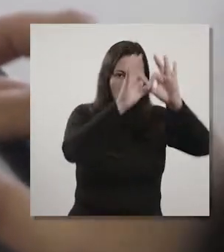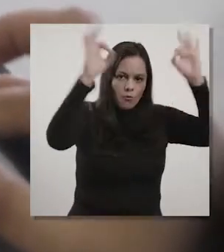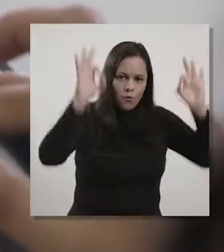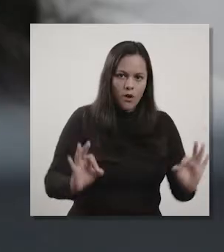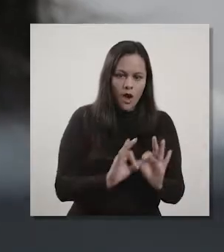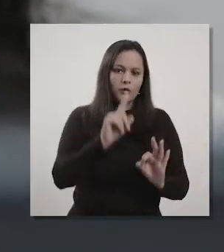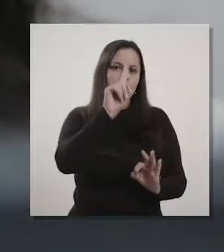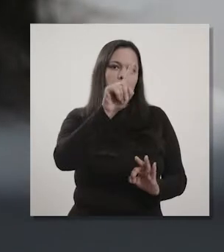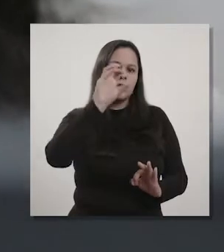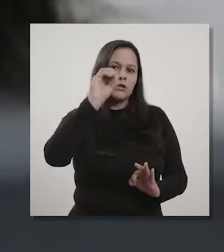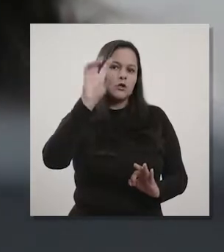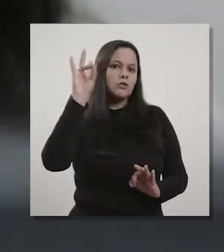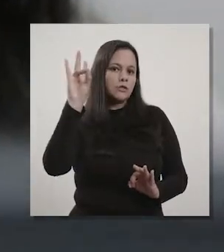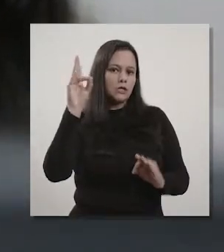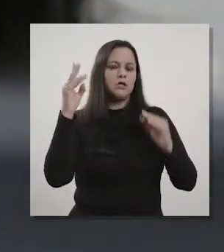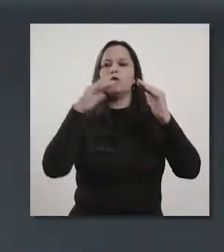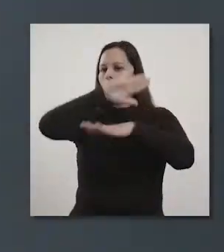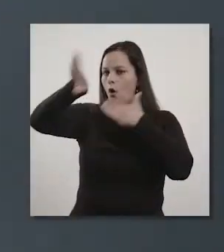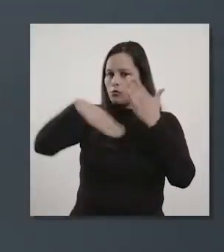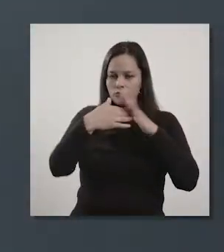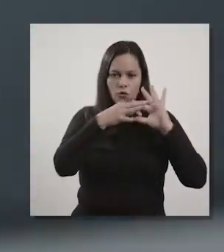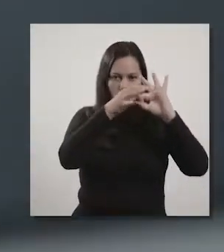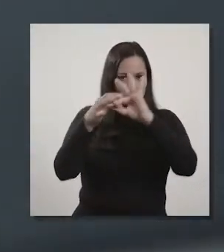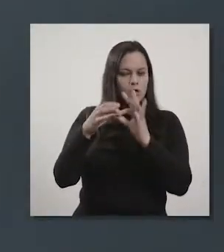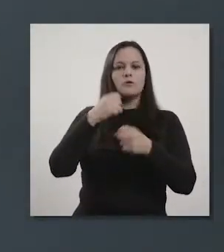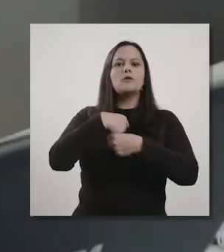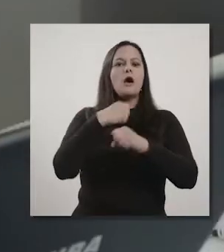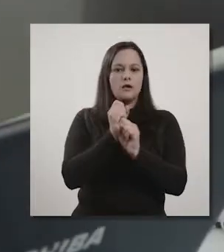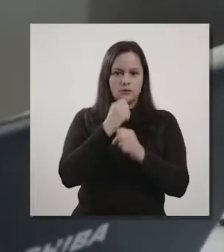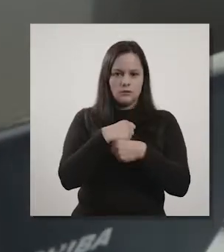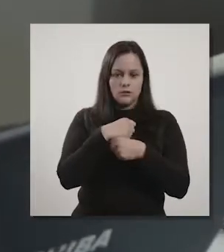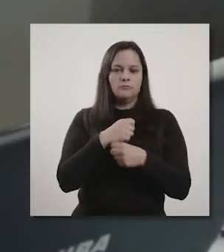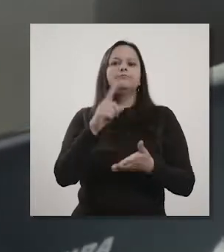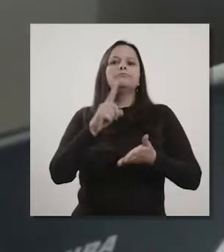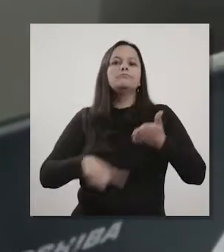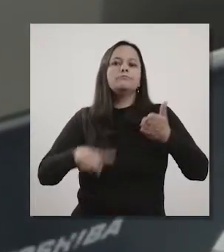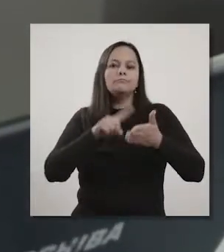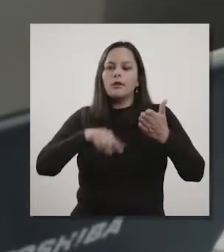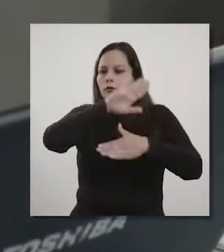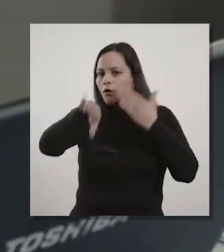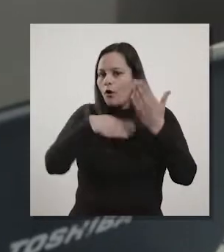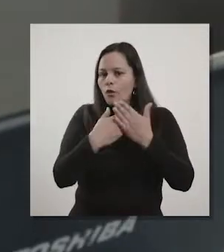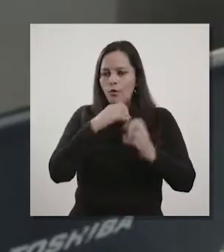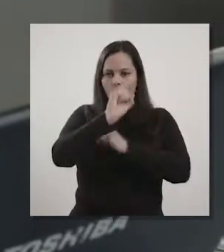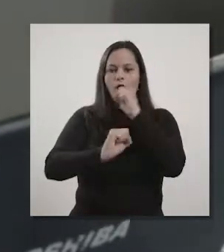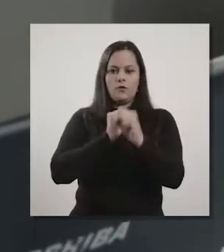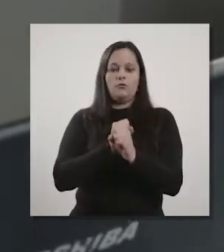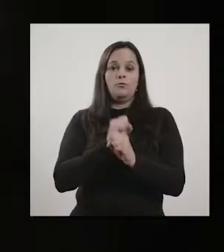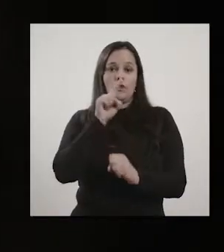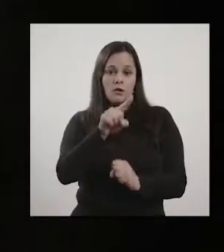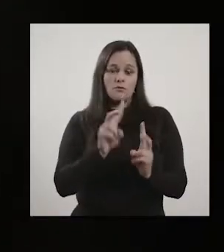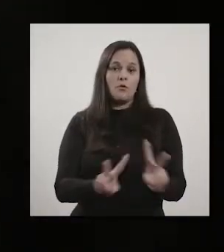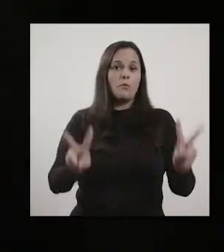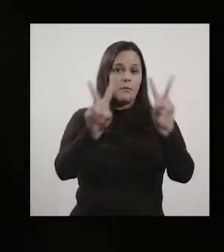107, que al igual que mis compañeros, todos realizamos la proyección de los rubros de lo que vamos a consumir durante todo el año.